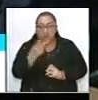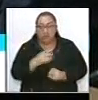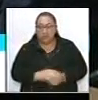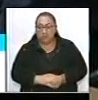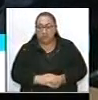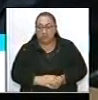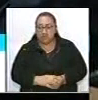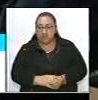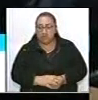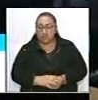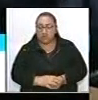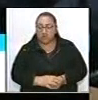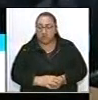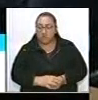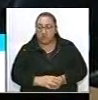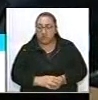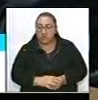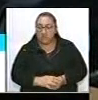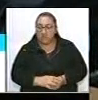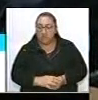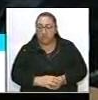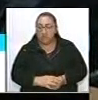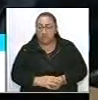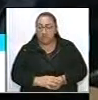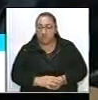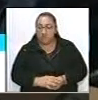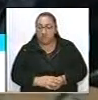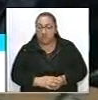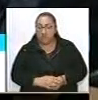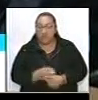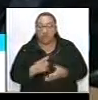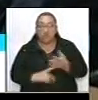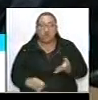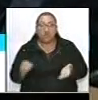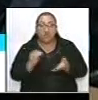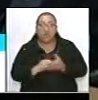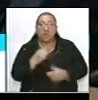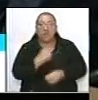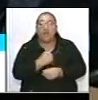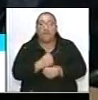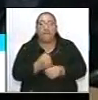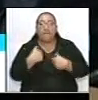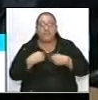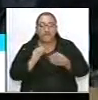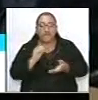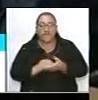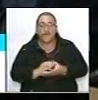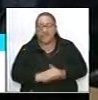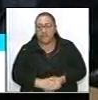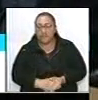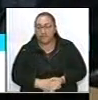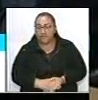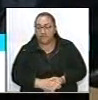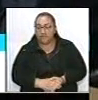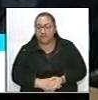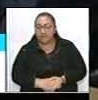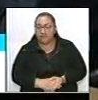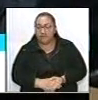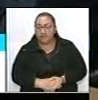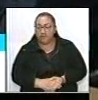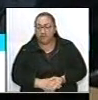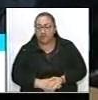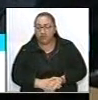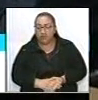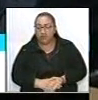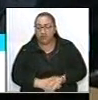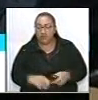veo definitivamente que se está estableciendo las funciones que deben contener los serenos y